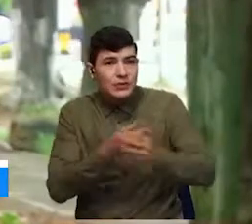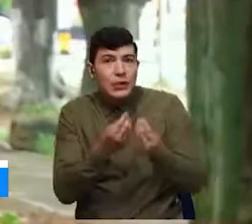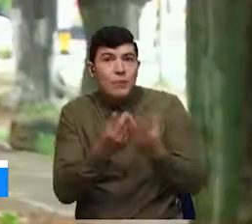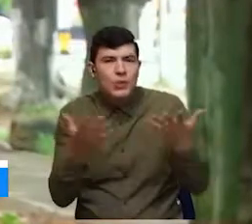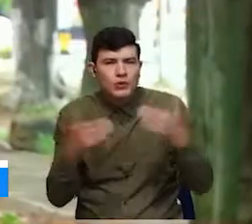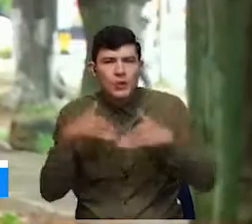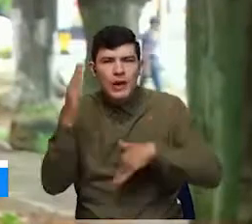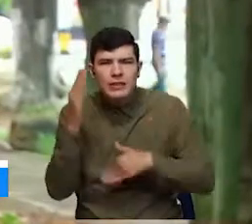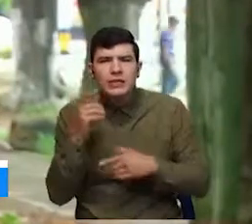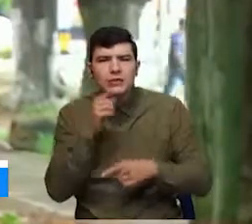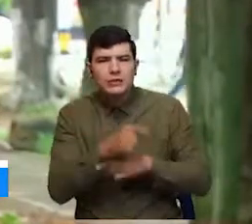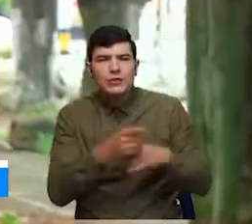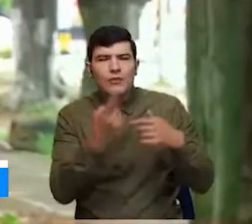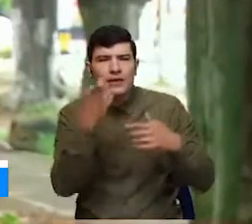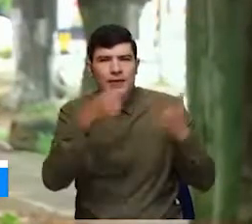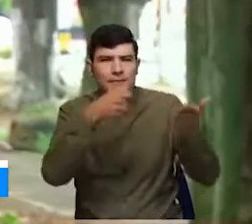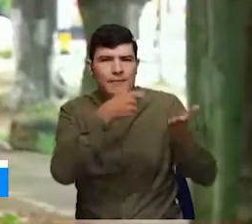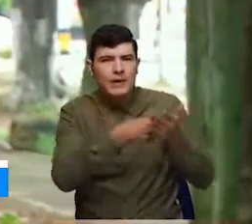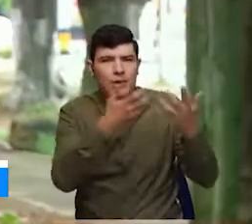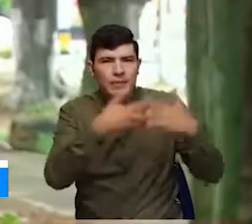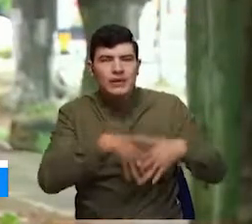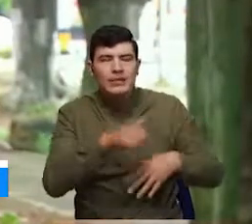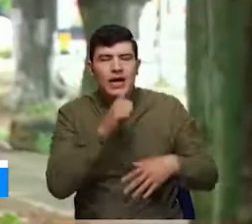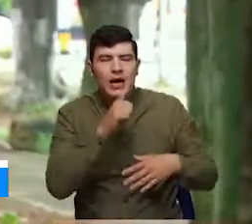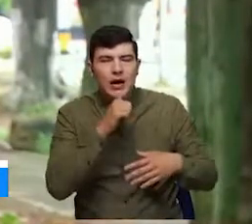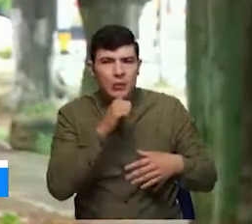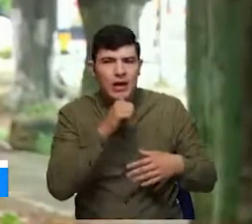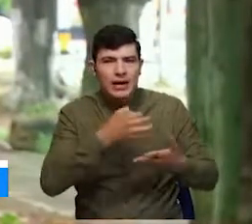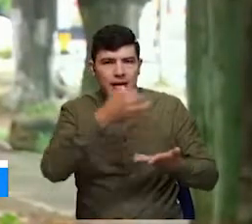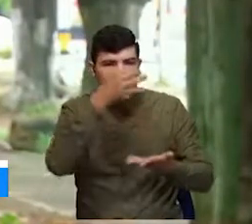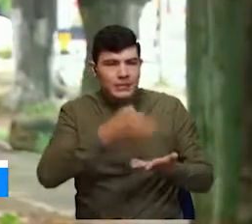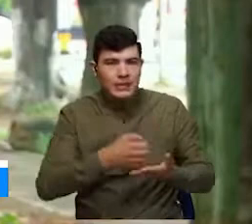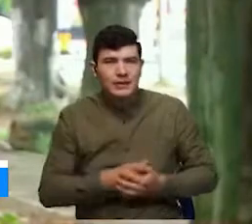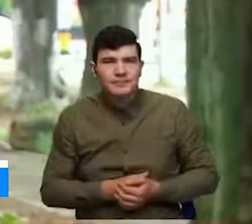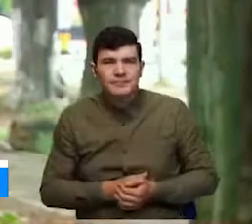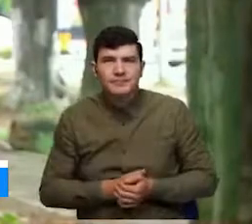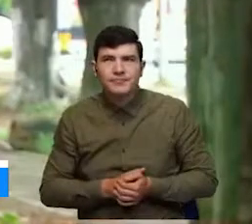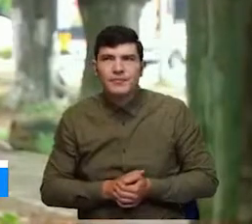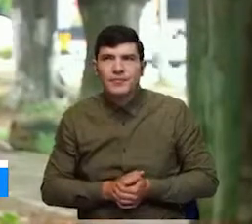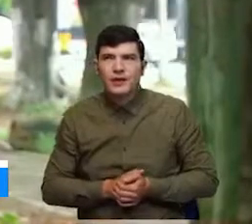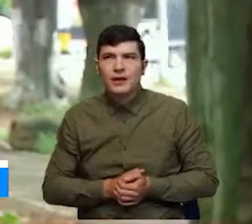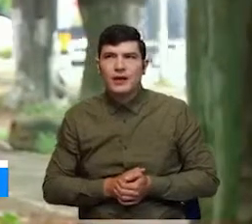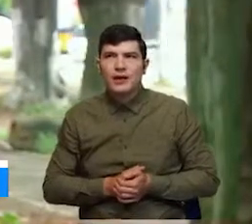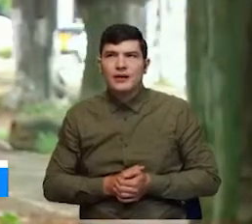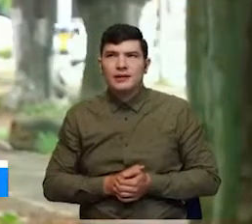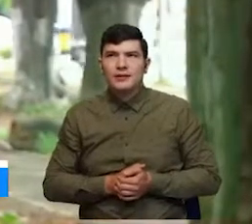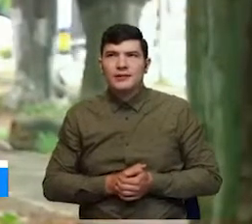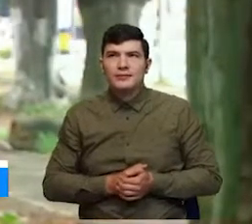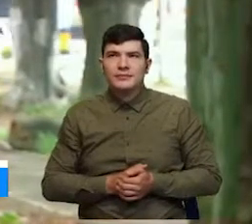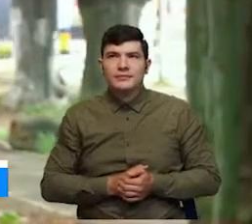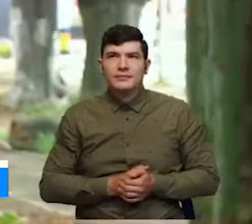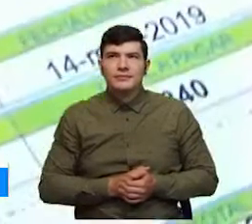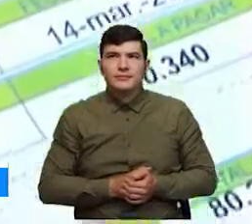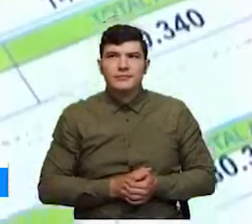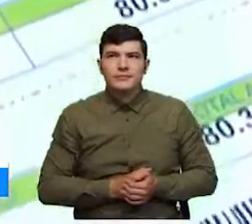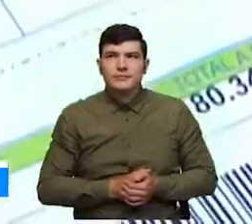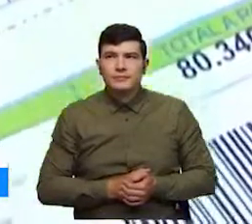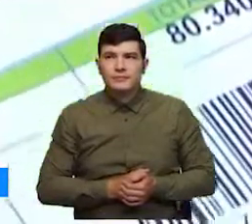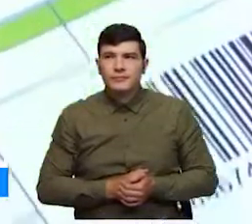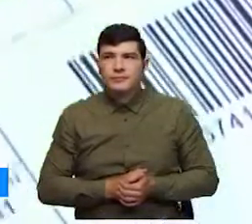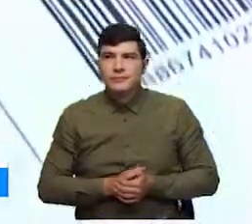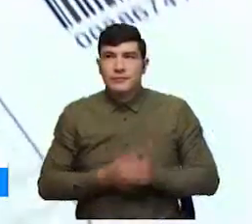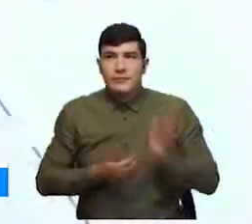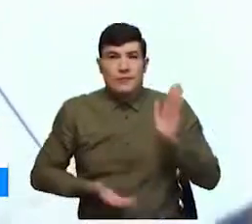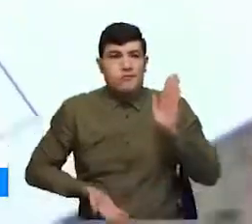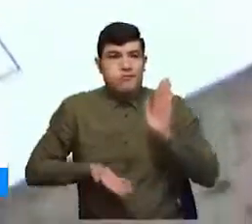empresa aguas kapital todo eso se deriva por los macro medidores que la empresa instala en sectores de difícil acceso las altas